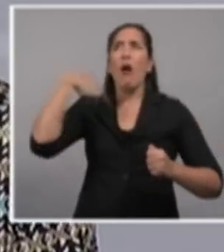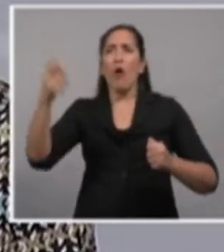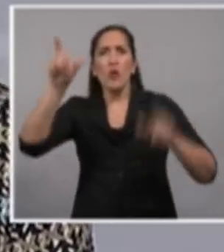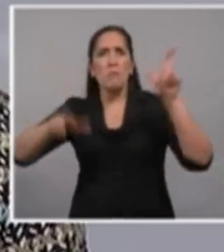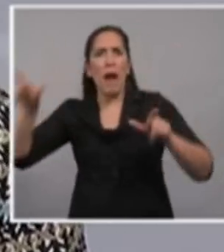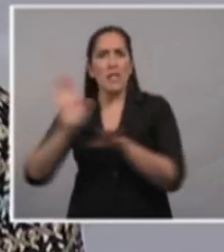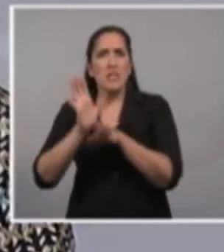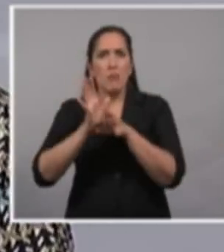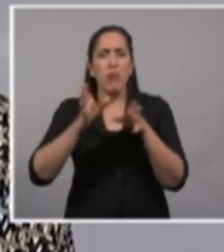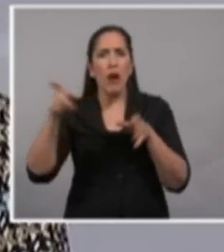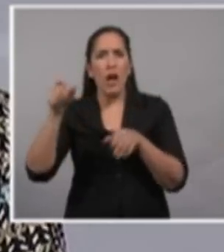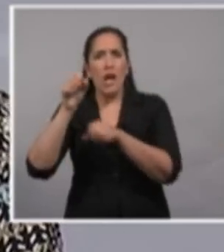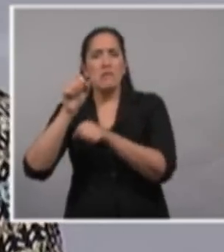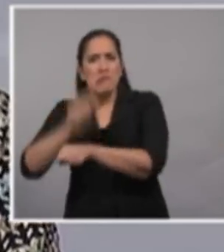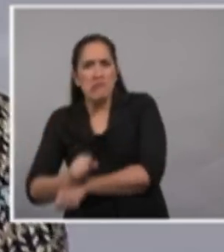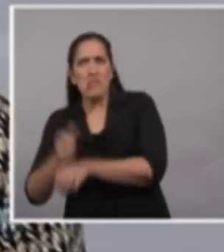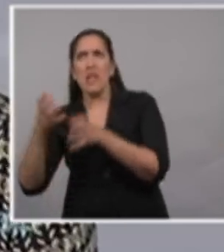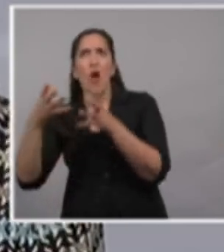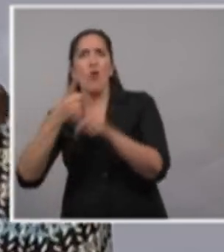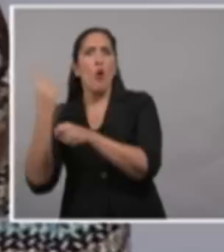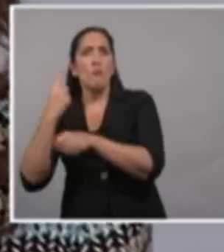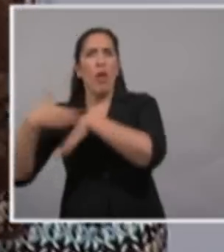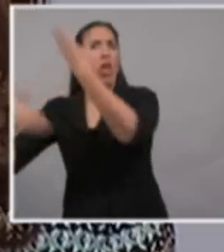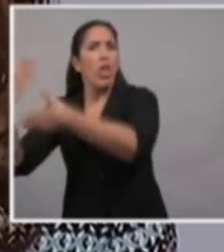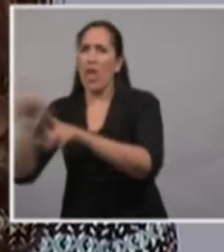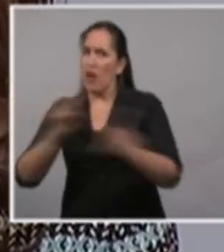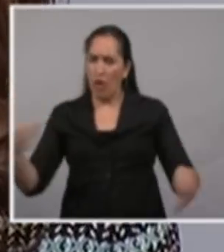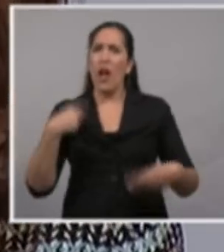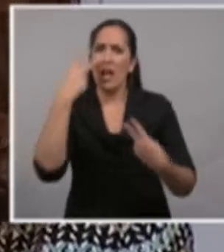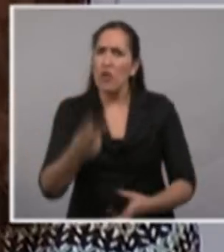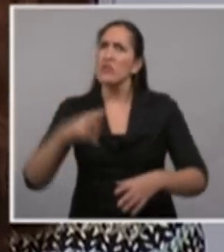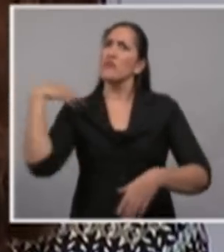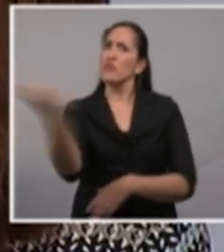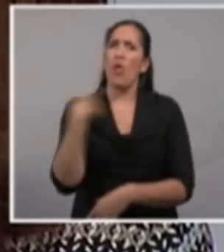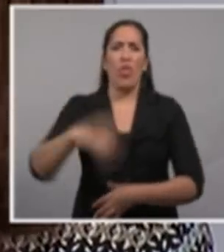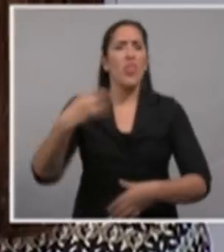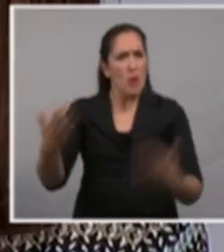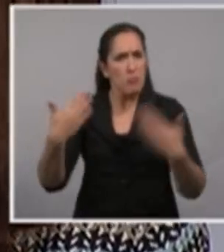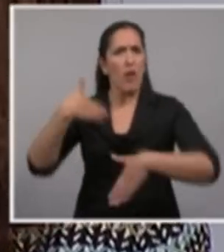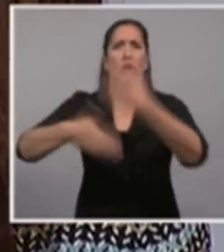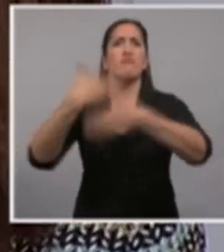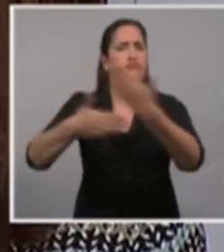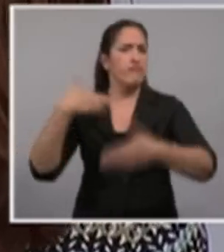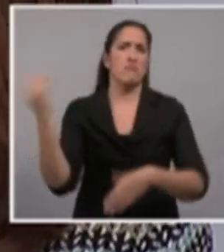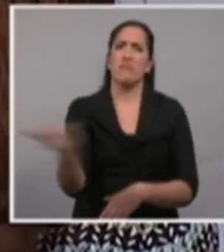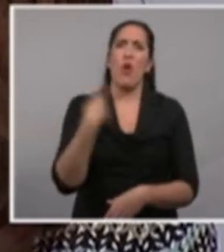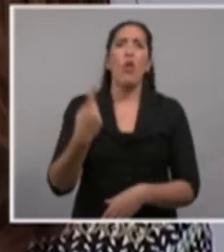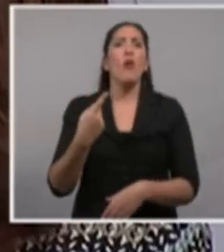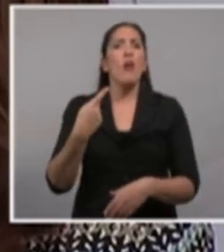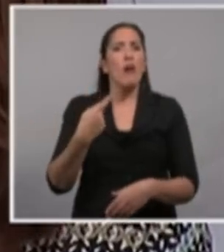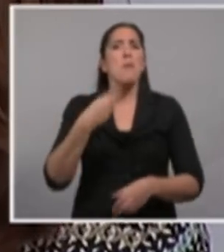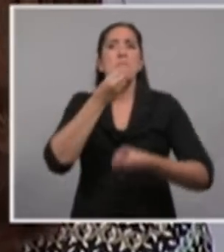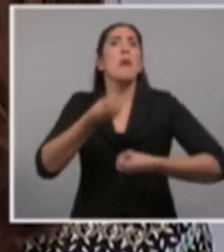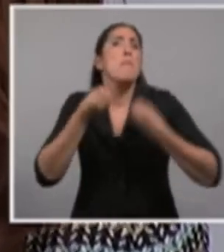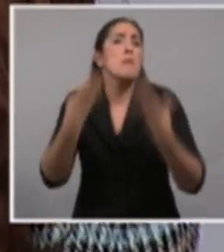en la redistribución del conocimiento, de la ciencia y de las posibilidades de acceso a los bienes que